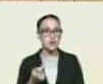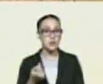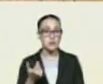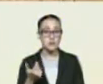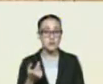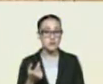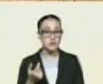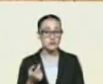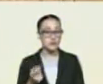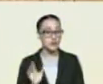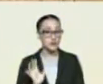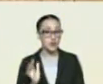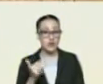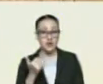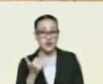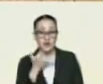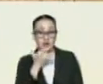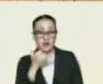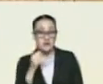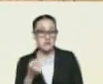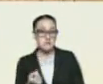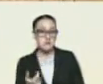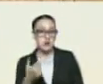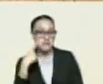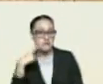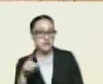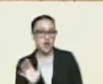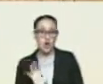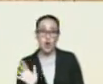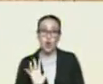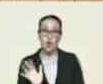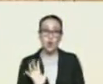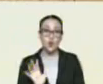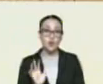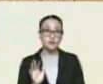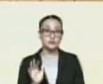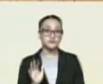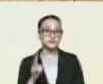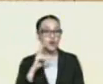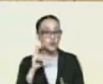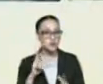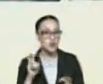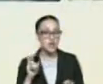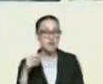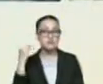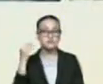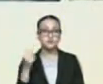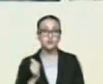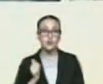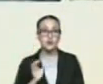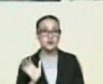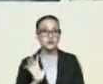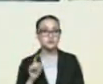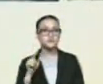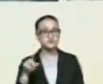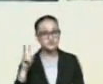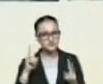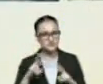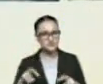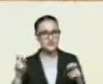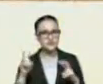cosa, no son auditorías cualquiera que se les puede ocurrir a cualquiera, no, son